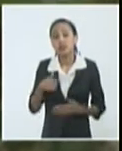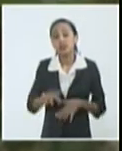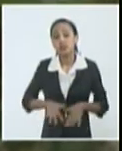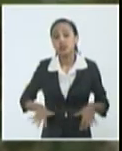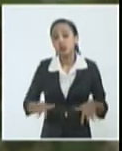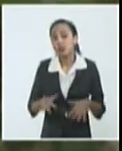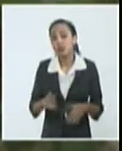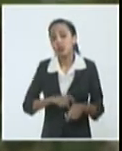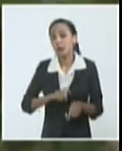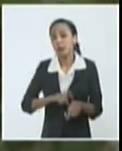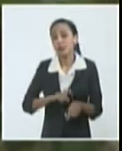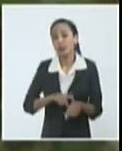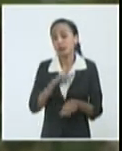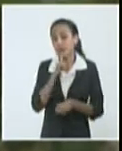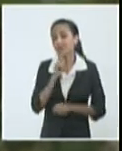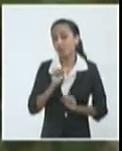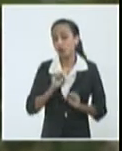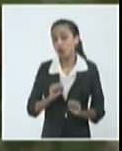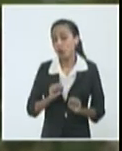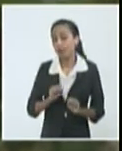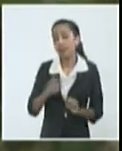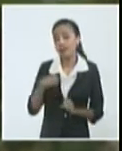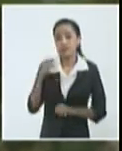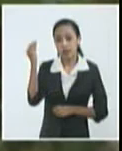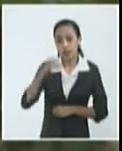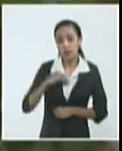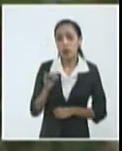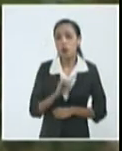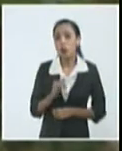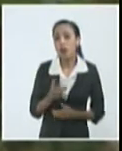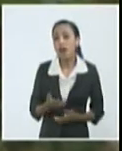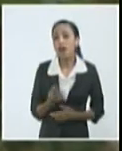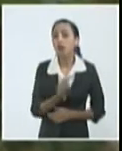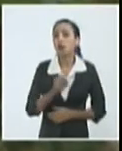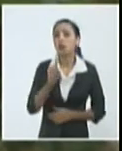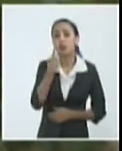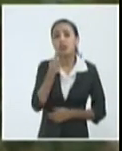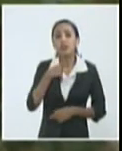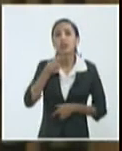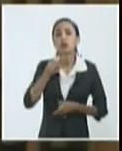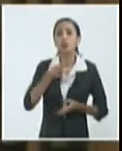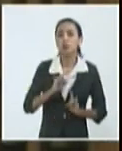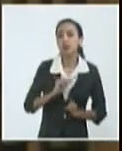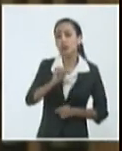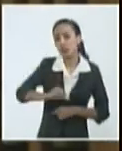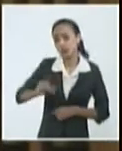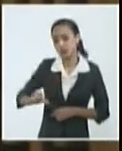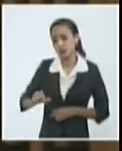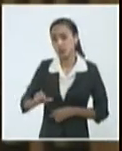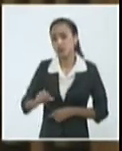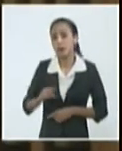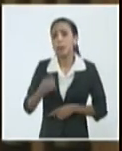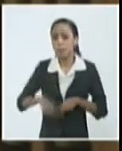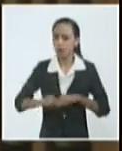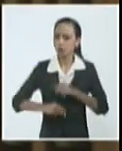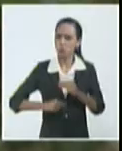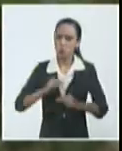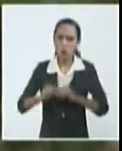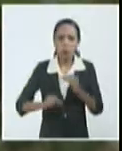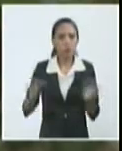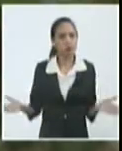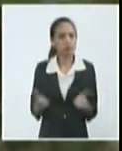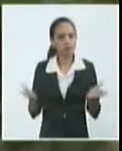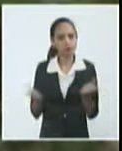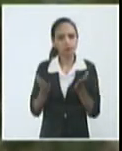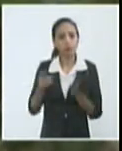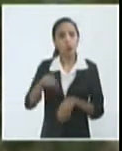momentos muy duros y donde también hemos tenido que lamentar pérdidas dolorosas. Pero nos vamos levantando. Estamos en un momento en que